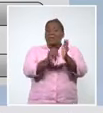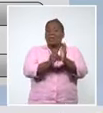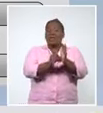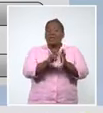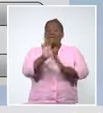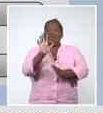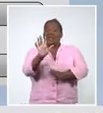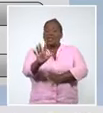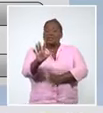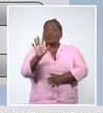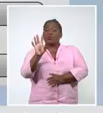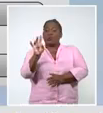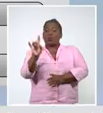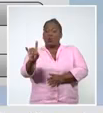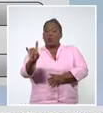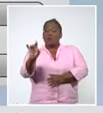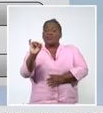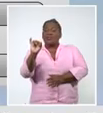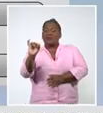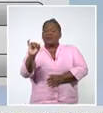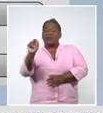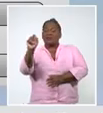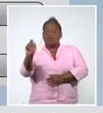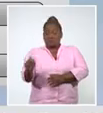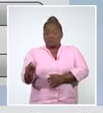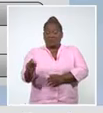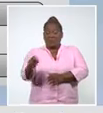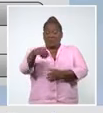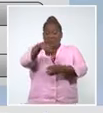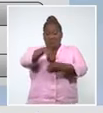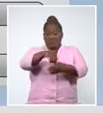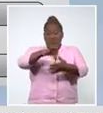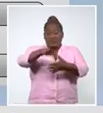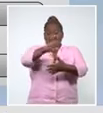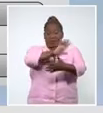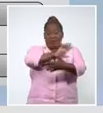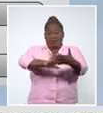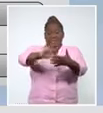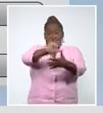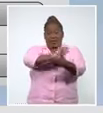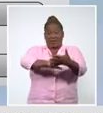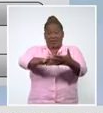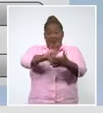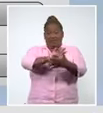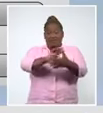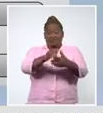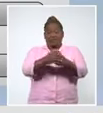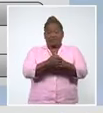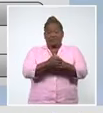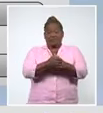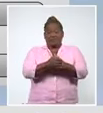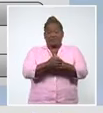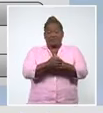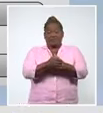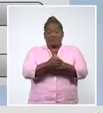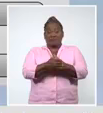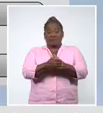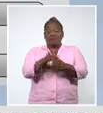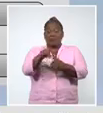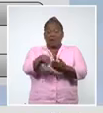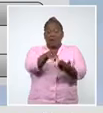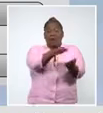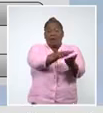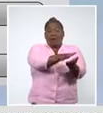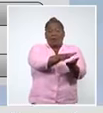1.596 pacientes con COVID-19 en la región de las Américas. Eso hace que el acumulado